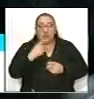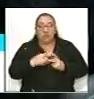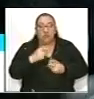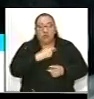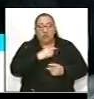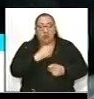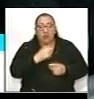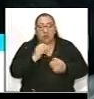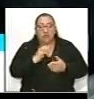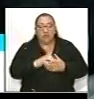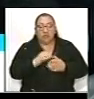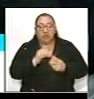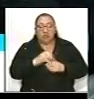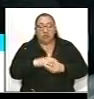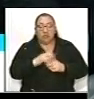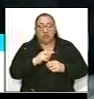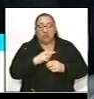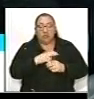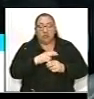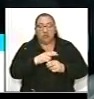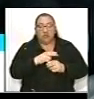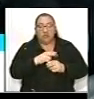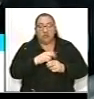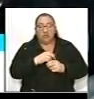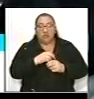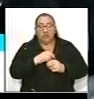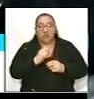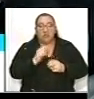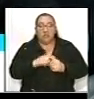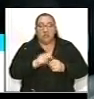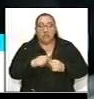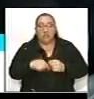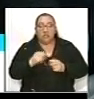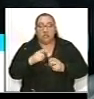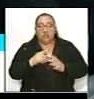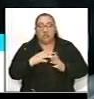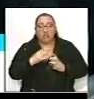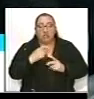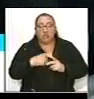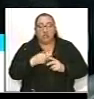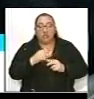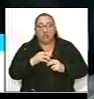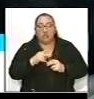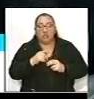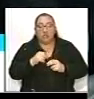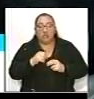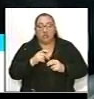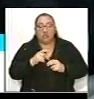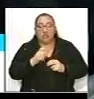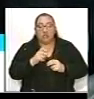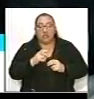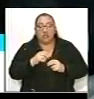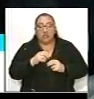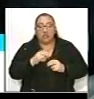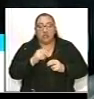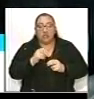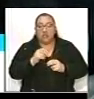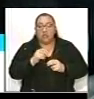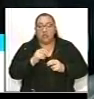universidades el poder dar estas vacantes, de dar una vacante por facultad, como hay otras que